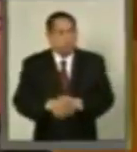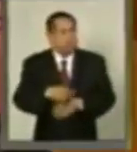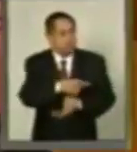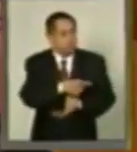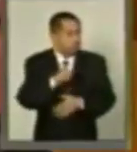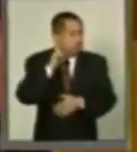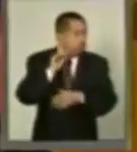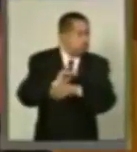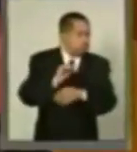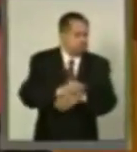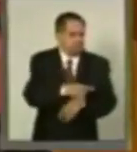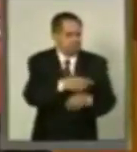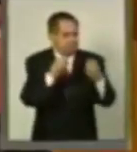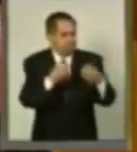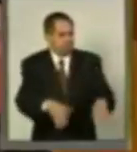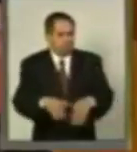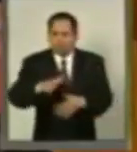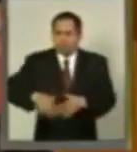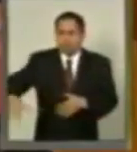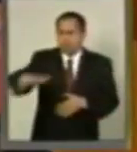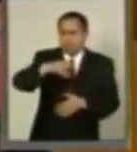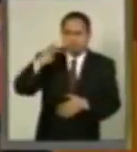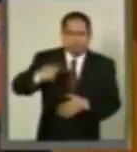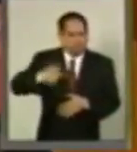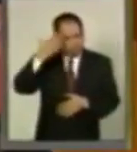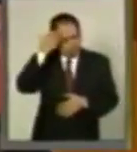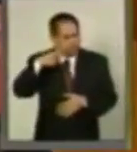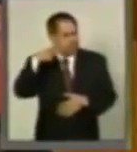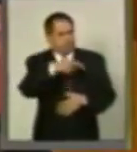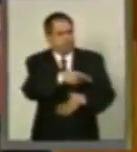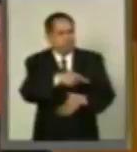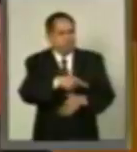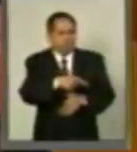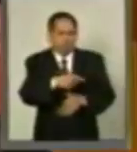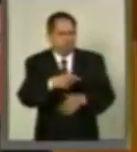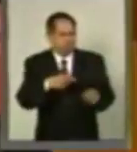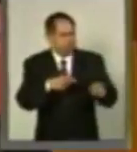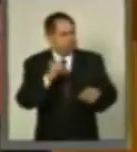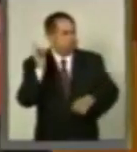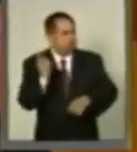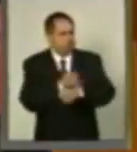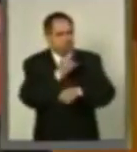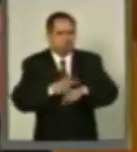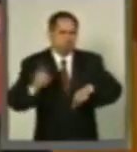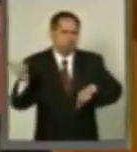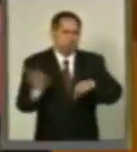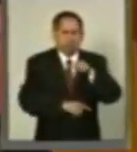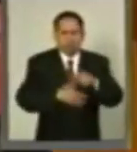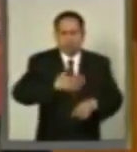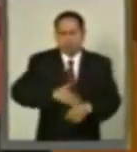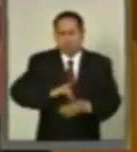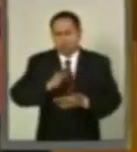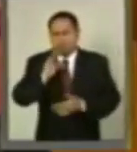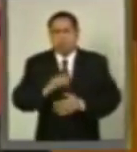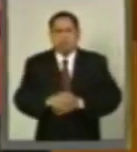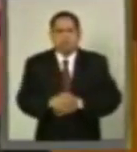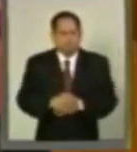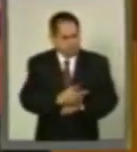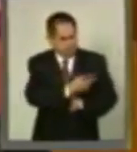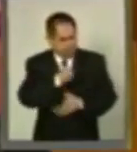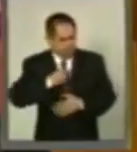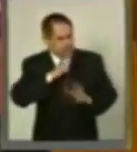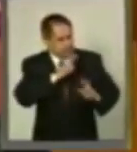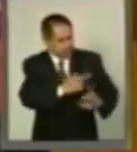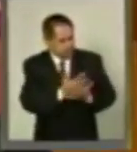llegar. Y el pueblo sabiamente sabrá imponérselas con rigor y con justicia. Espero sus